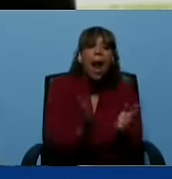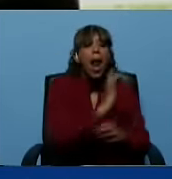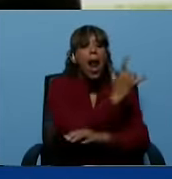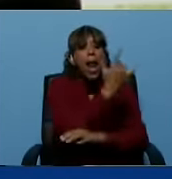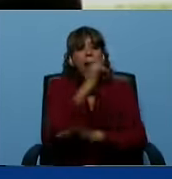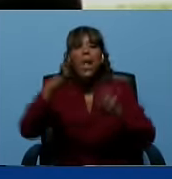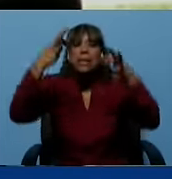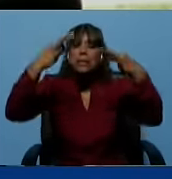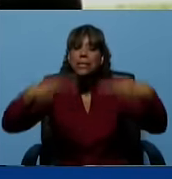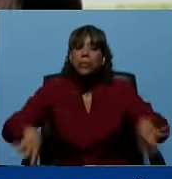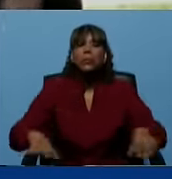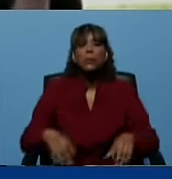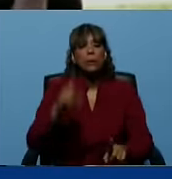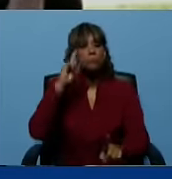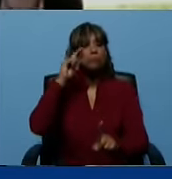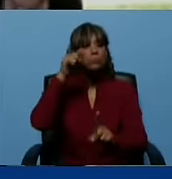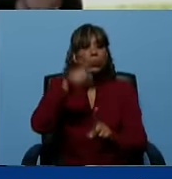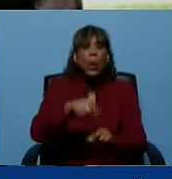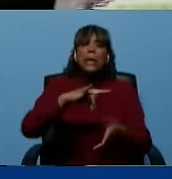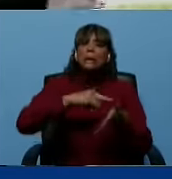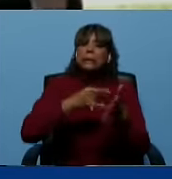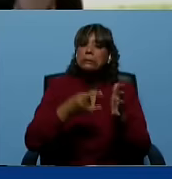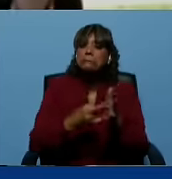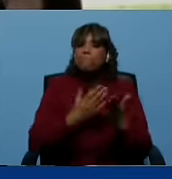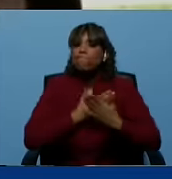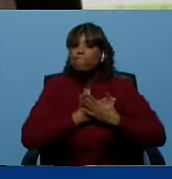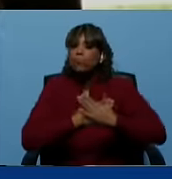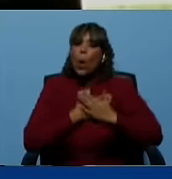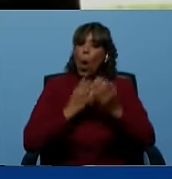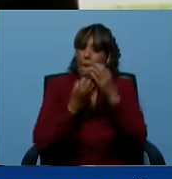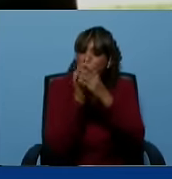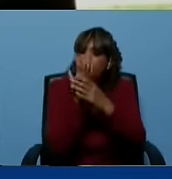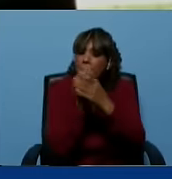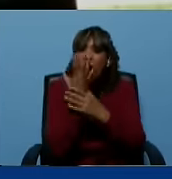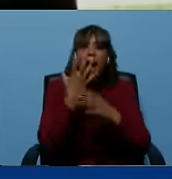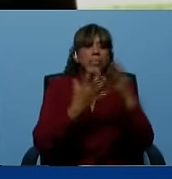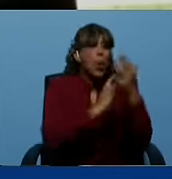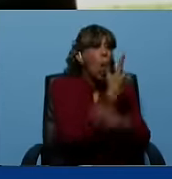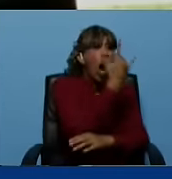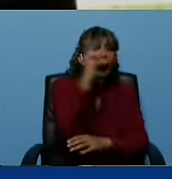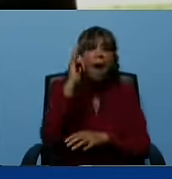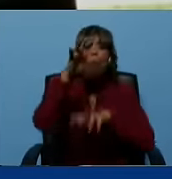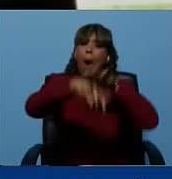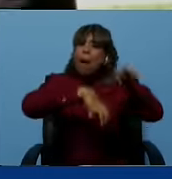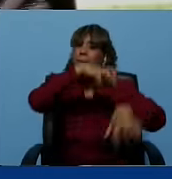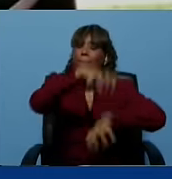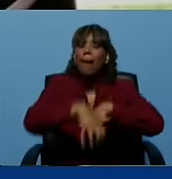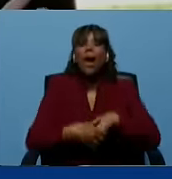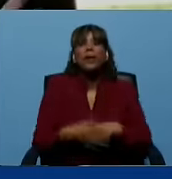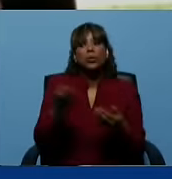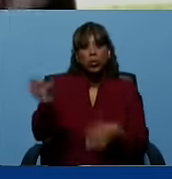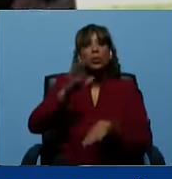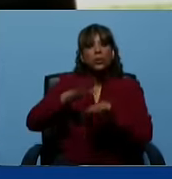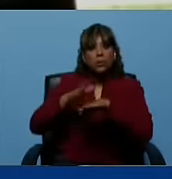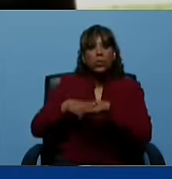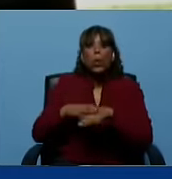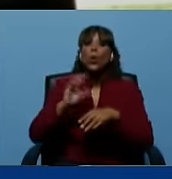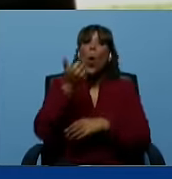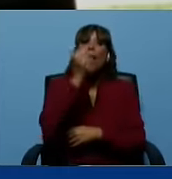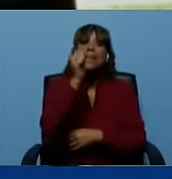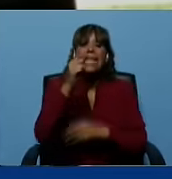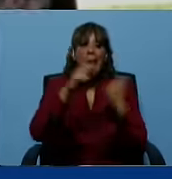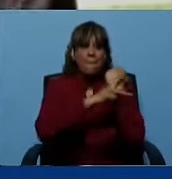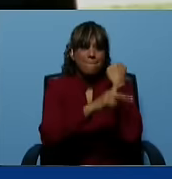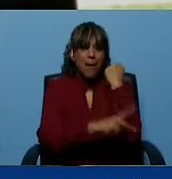cuidado por lo que significan las plantas, los árboles y los animales. Así que, presidente, son 10 parques hermosos que usted